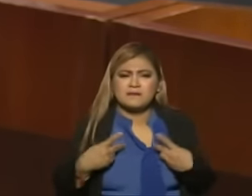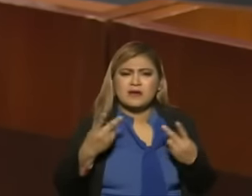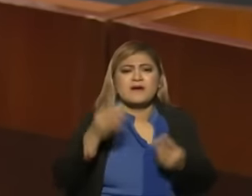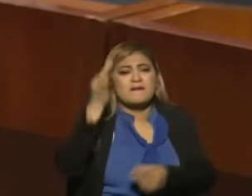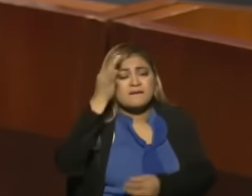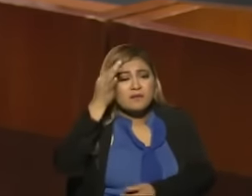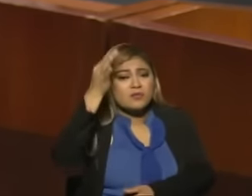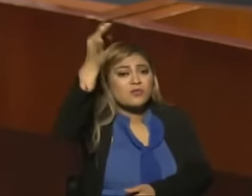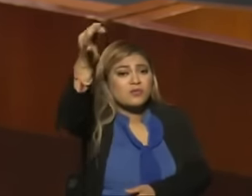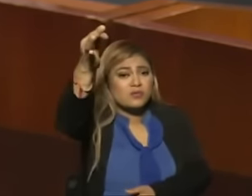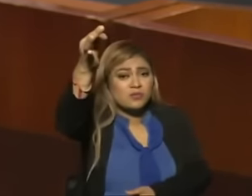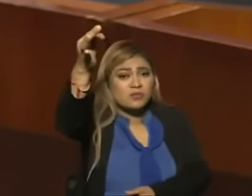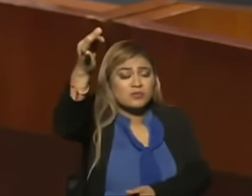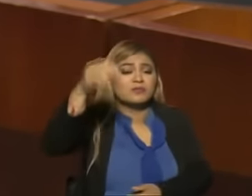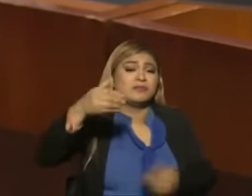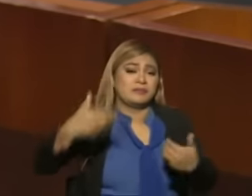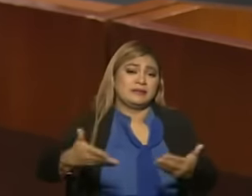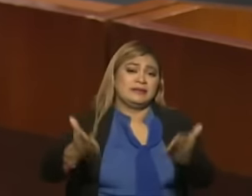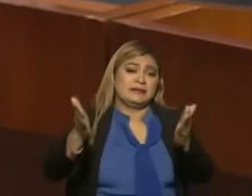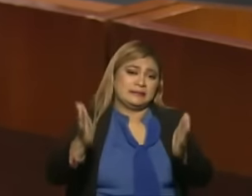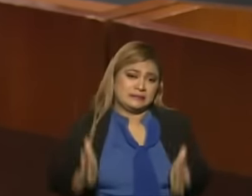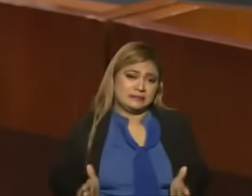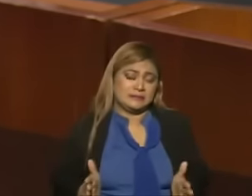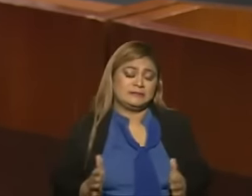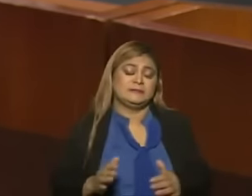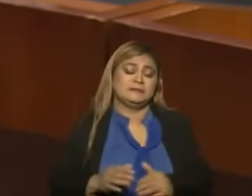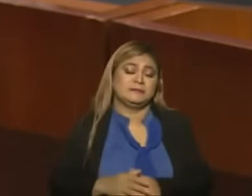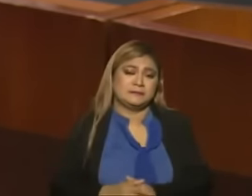futuro de incluso panameños que no han nacido.